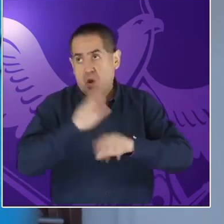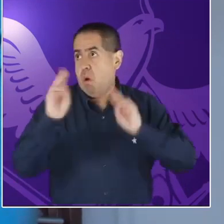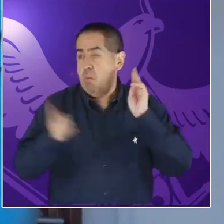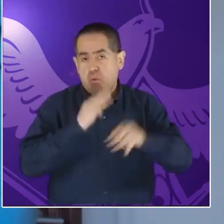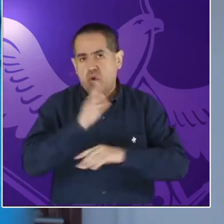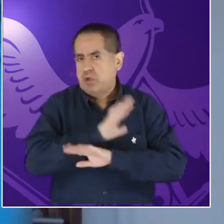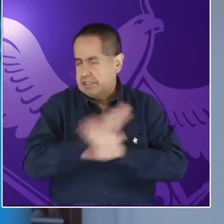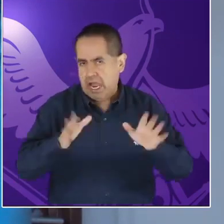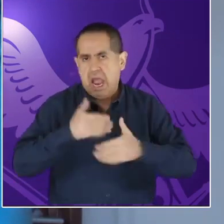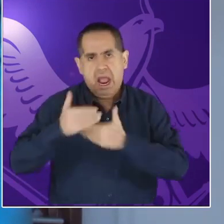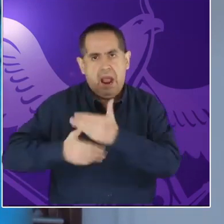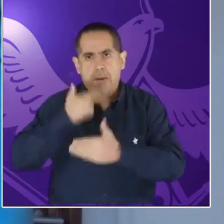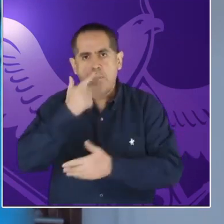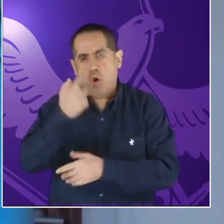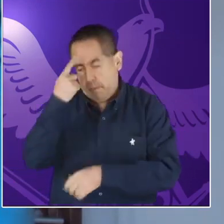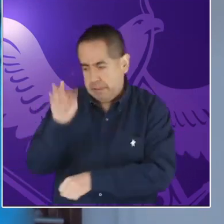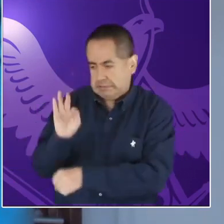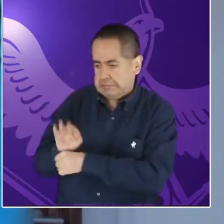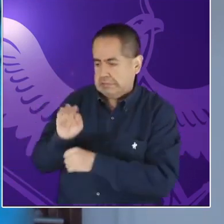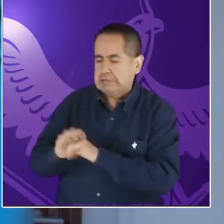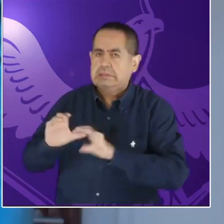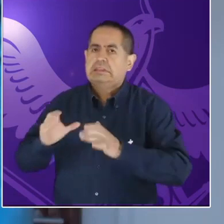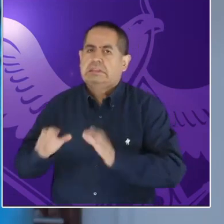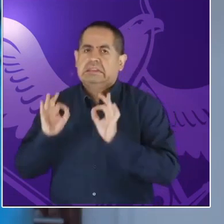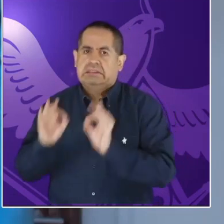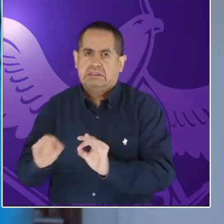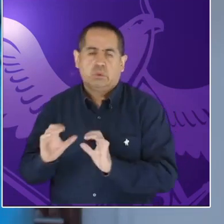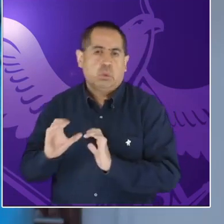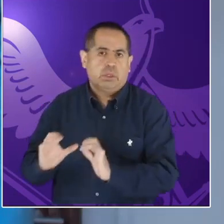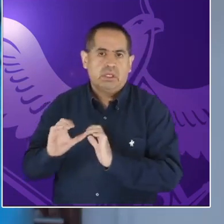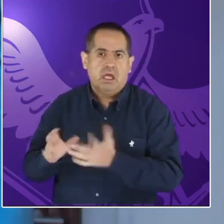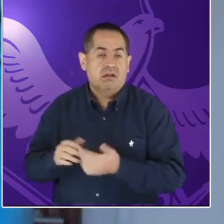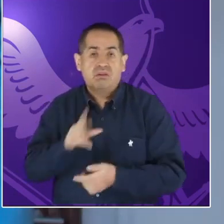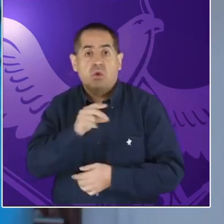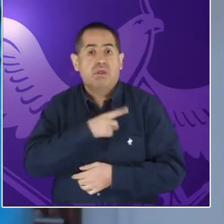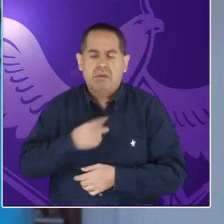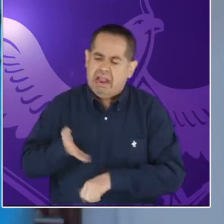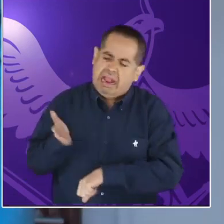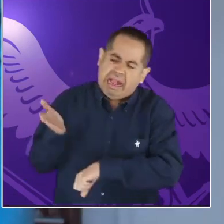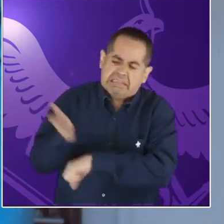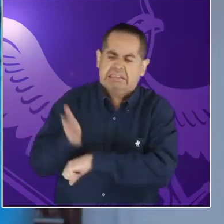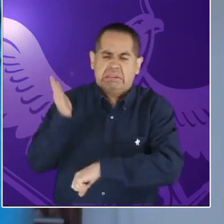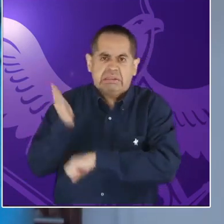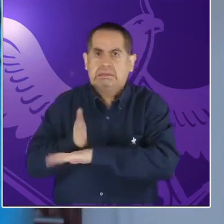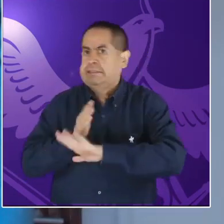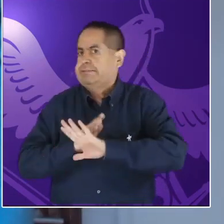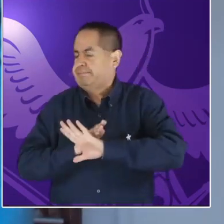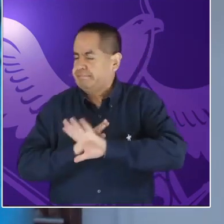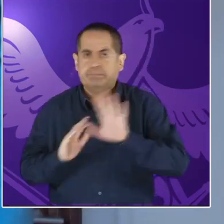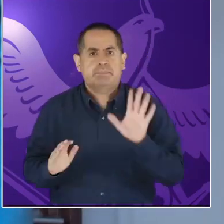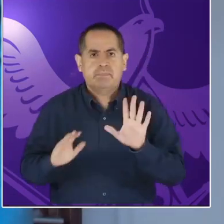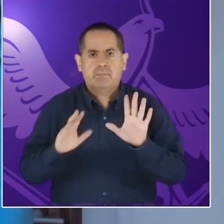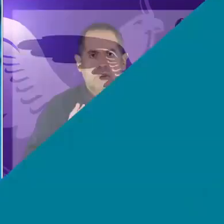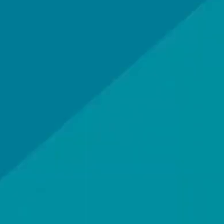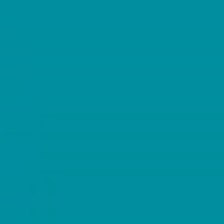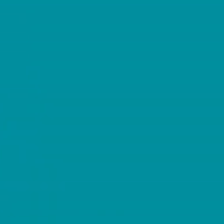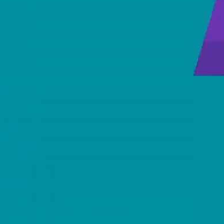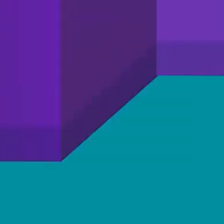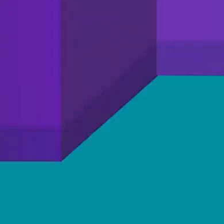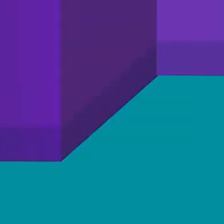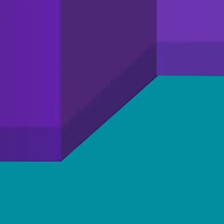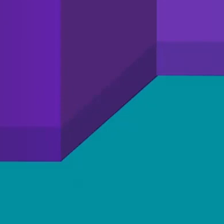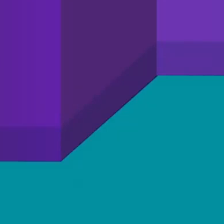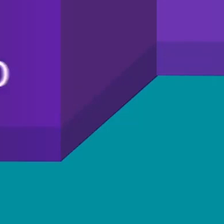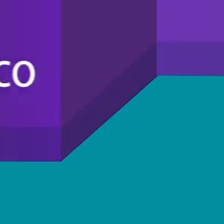del mundo han ido avanzando hacia la prohibición legal de estas formas de castigo sin excepciones que la justifiquen.